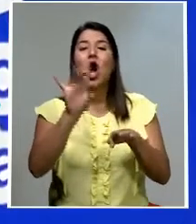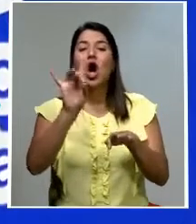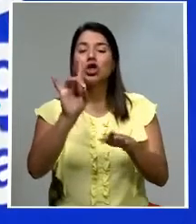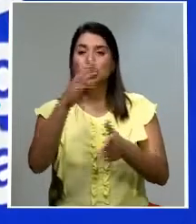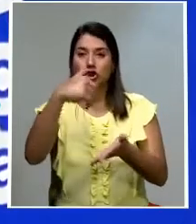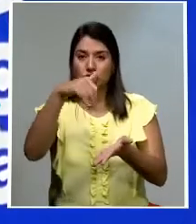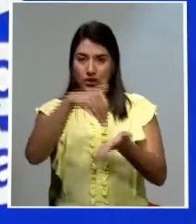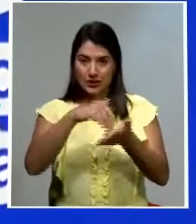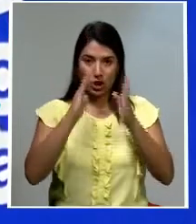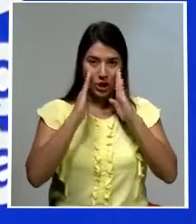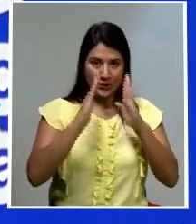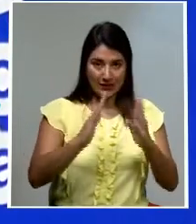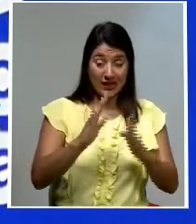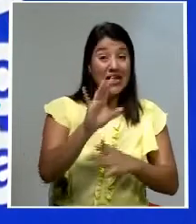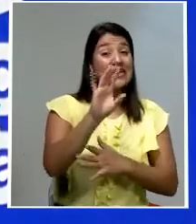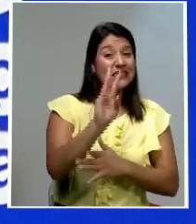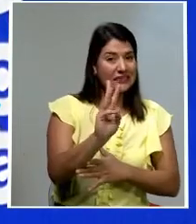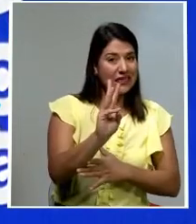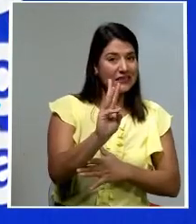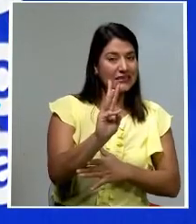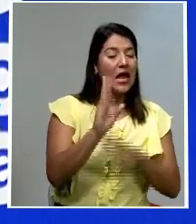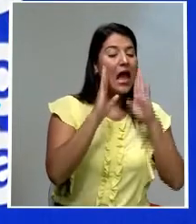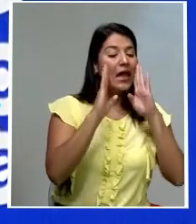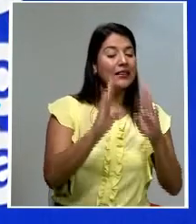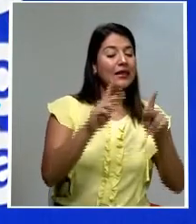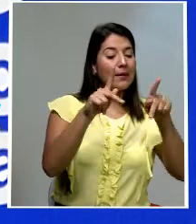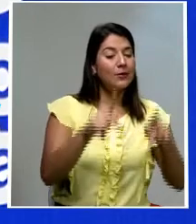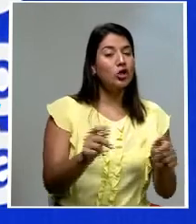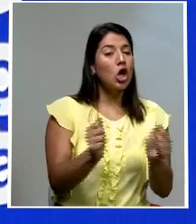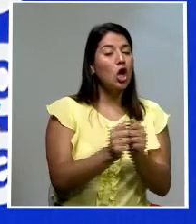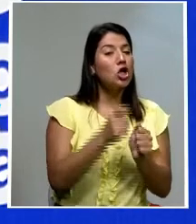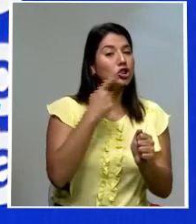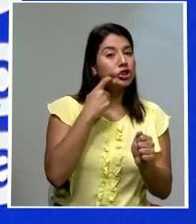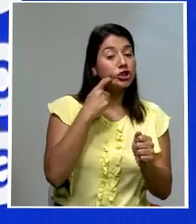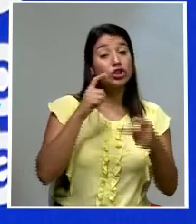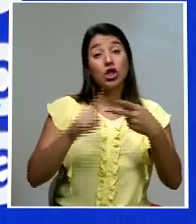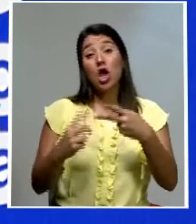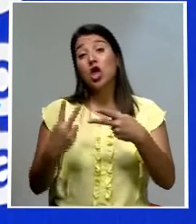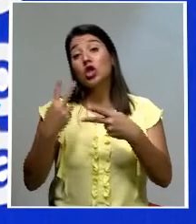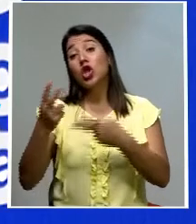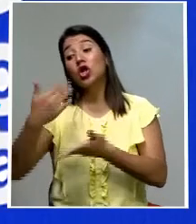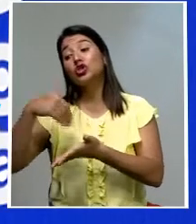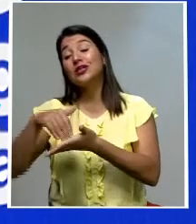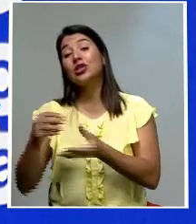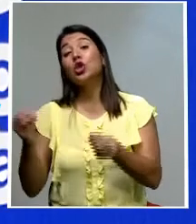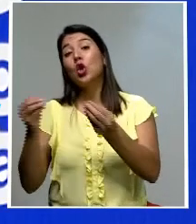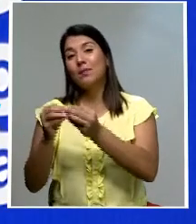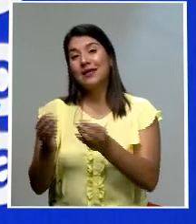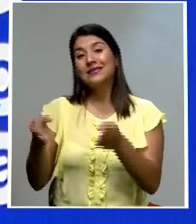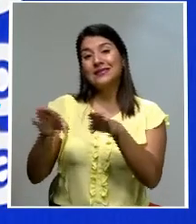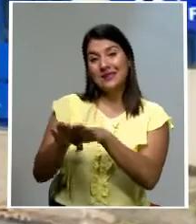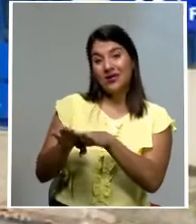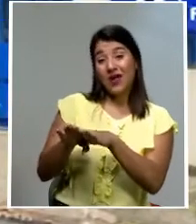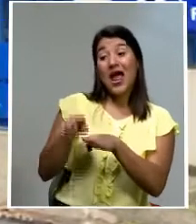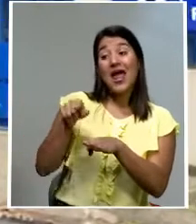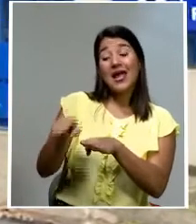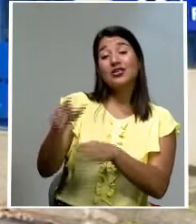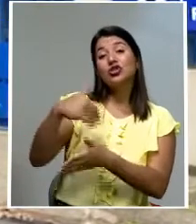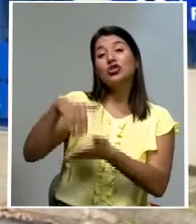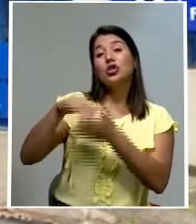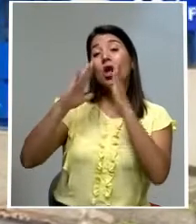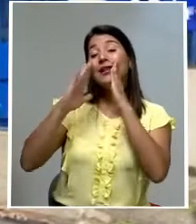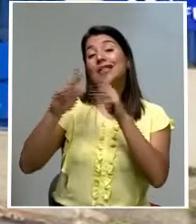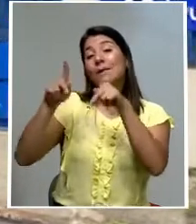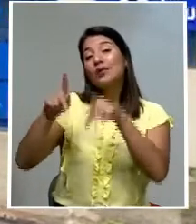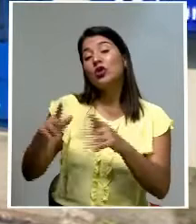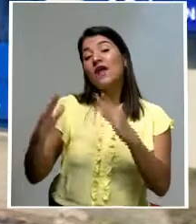centros, 6 que atienden personas con adicciones y 2 centros más que atienden personas en condición de indigencia. El instituto indica